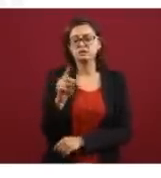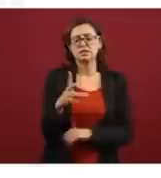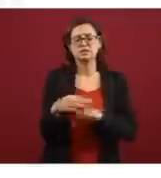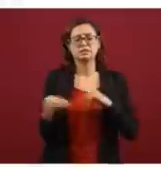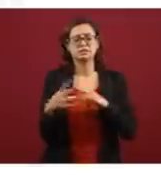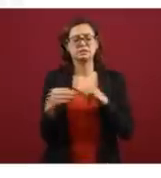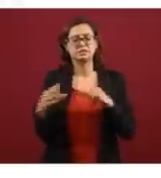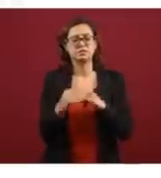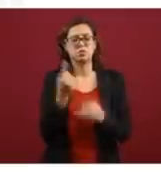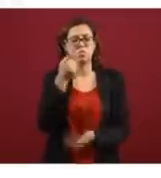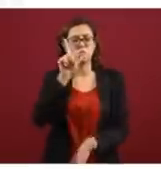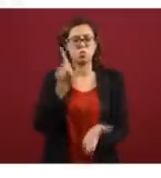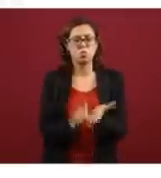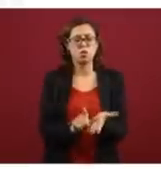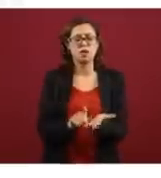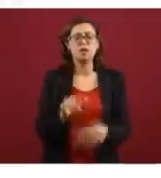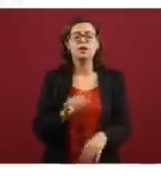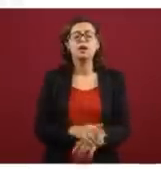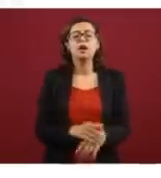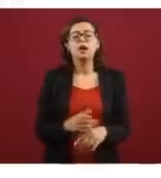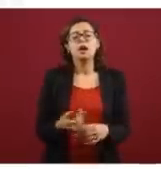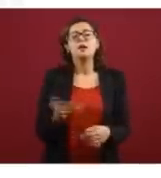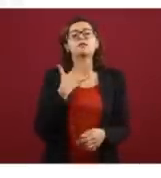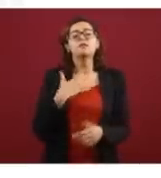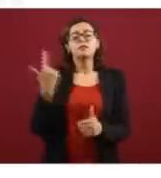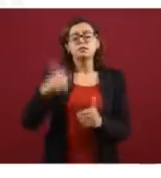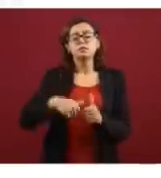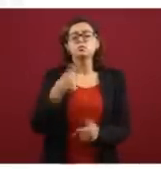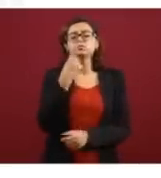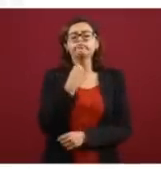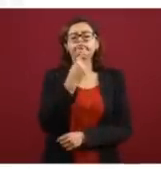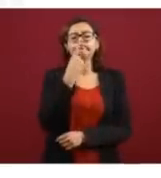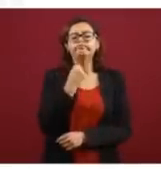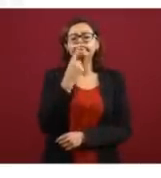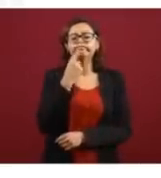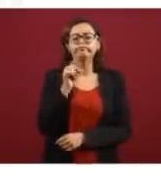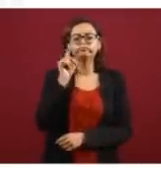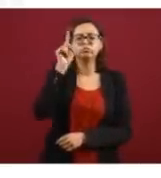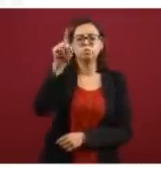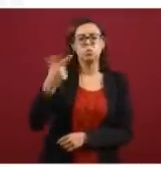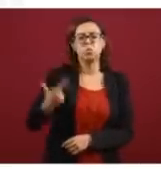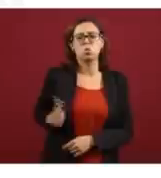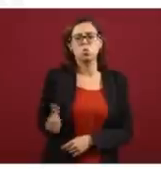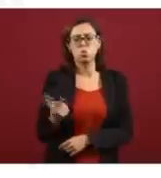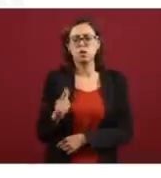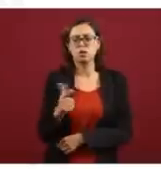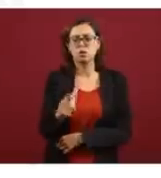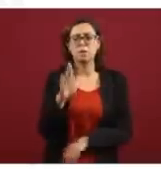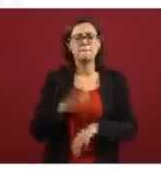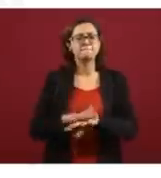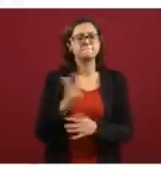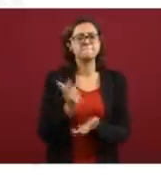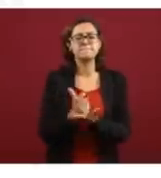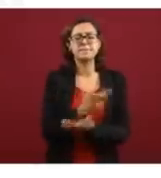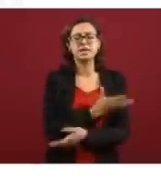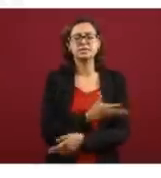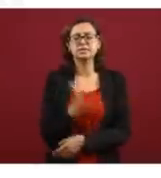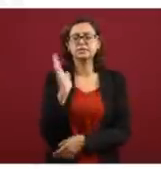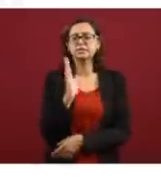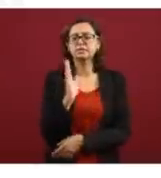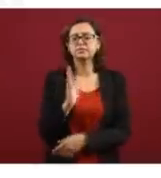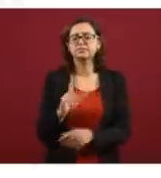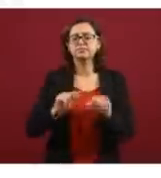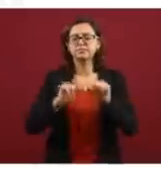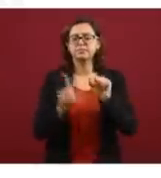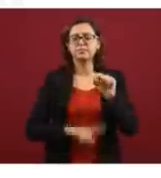por litro. En la gasolina premium, Servicios Menores de León, Guanajuato, tiene los precios mayores en todo